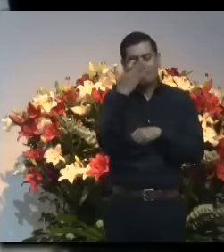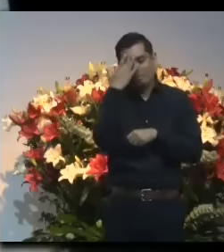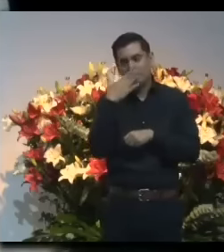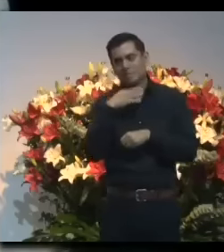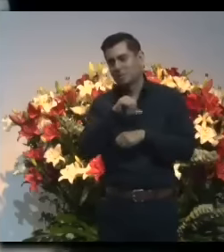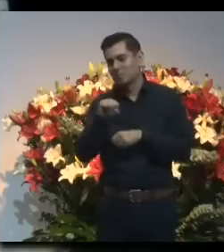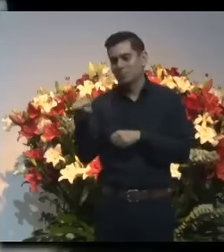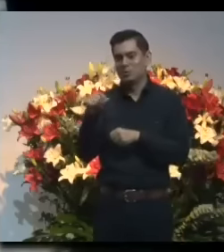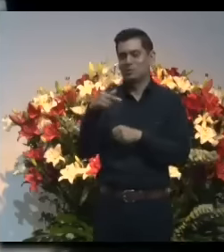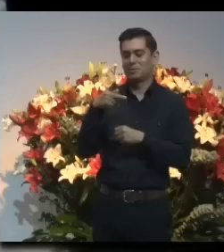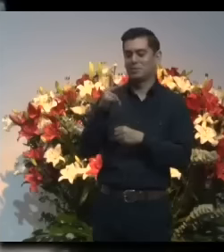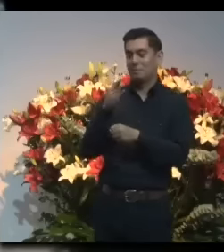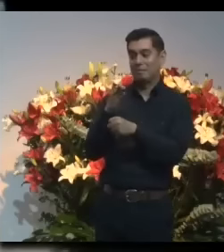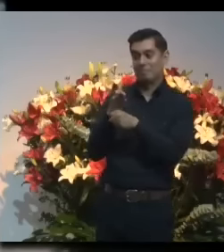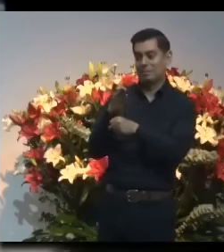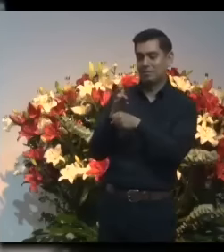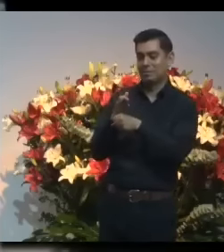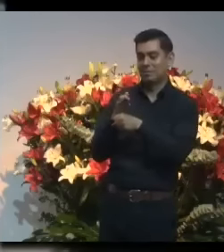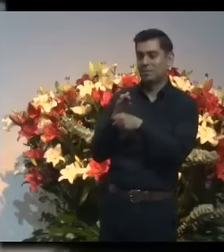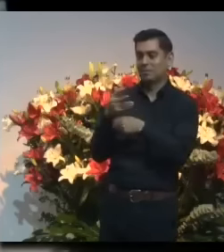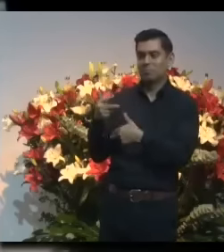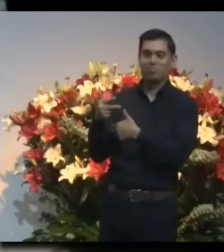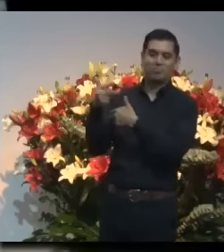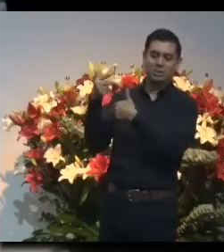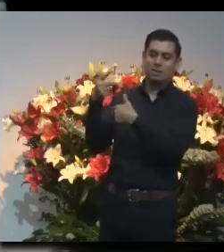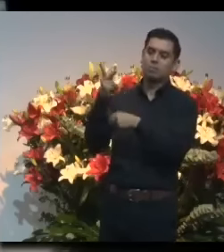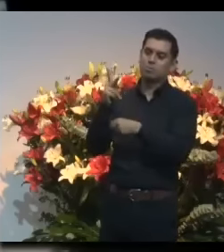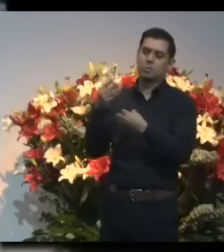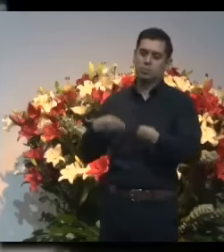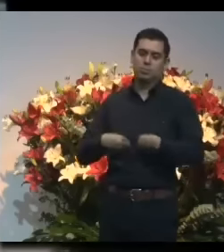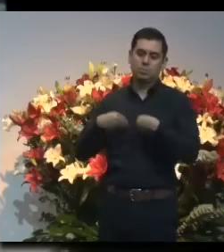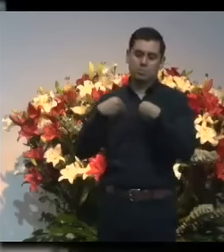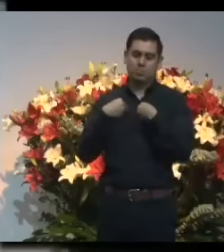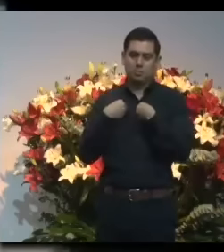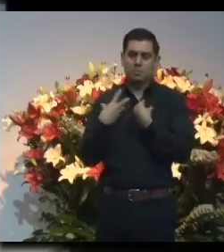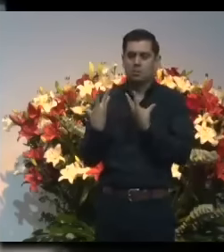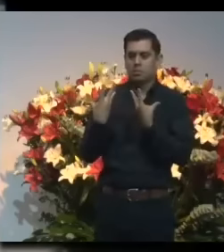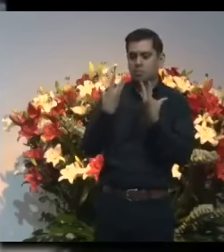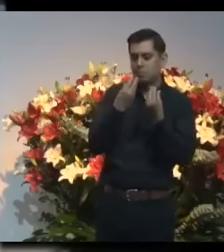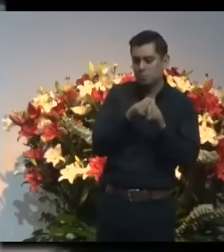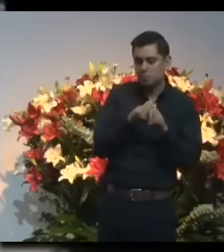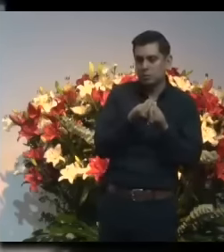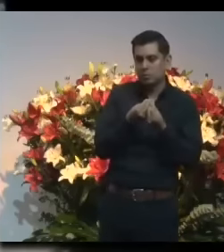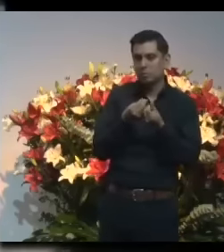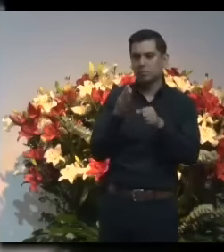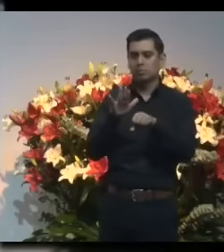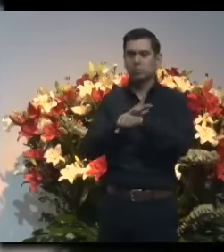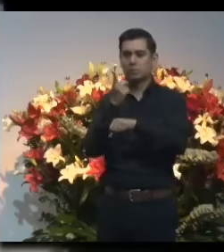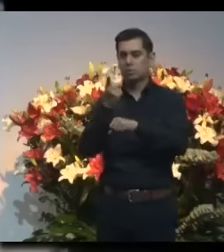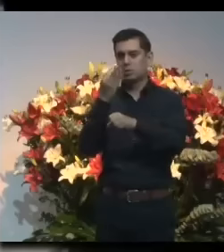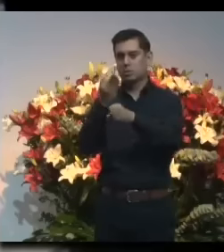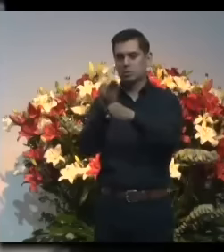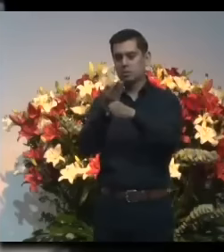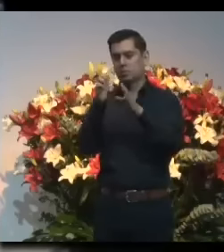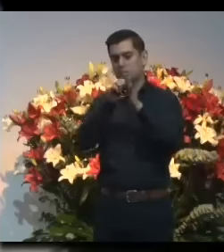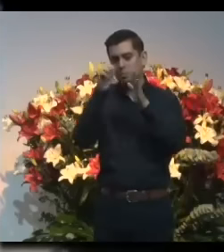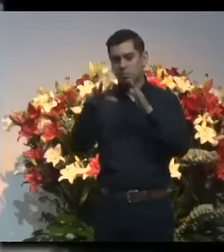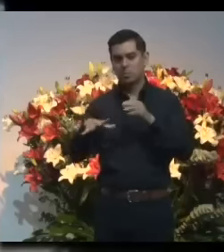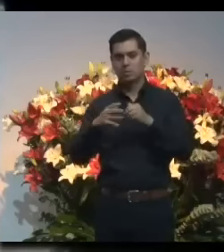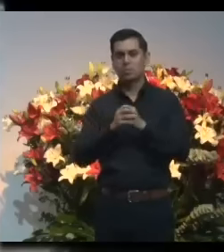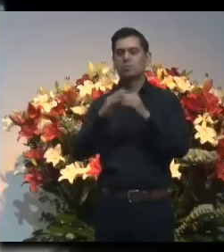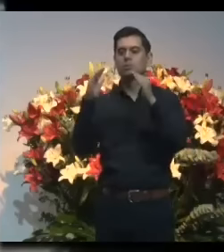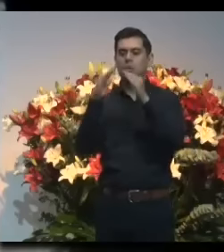pero pues sigue viviendo conmigo, porque pues obviamente para él hacerse de una vivienda está